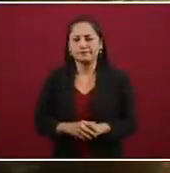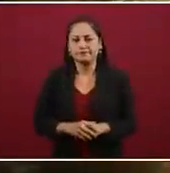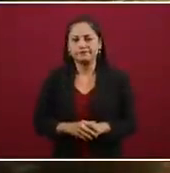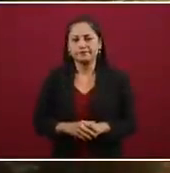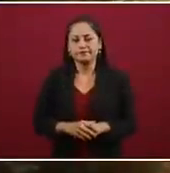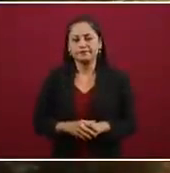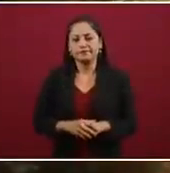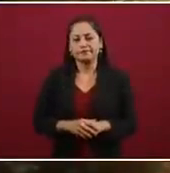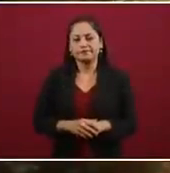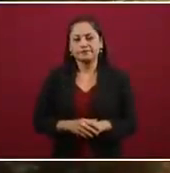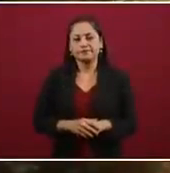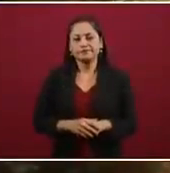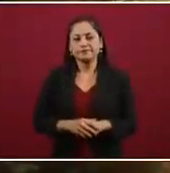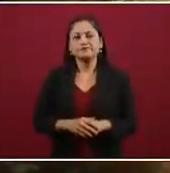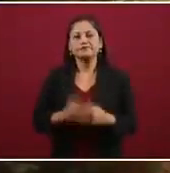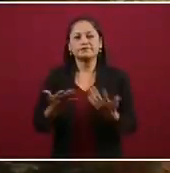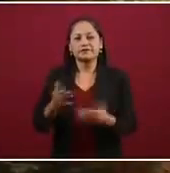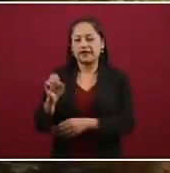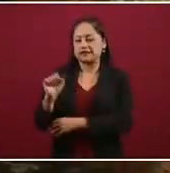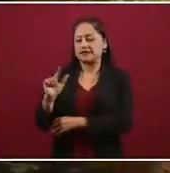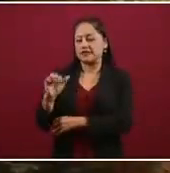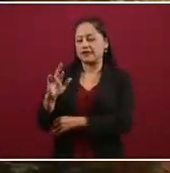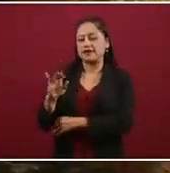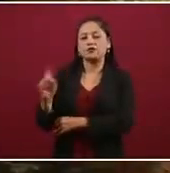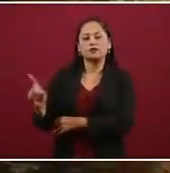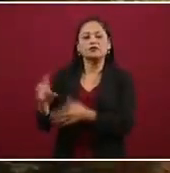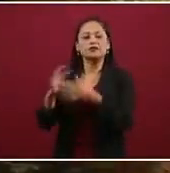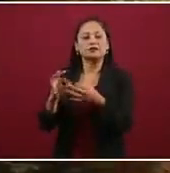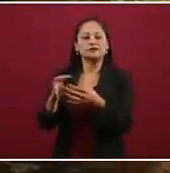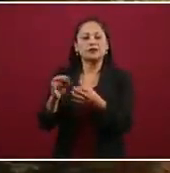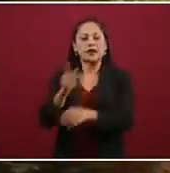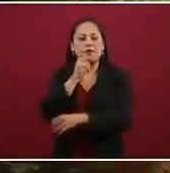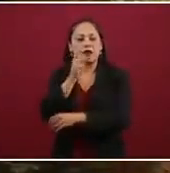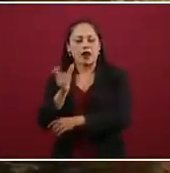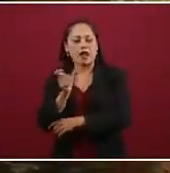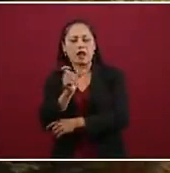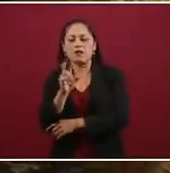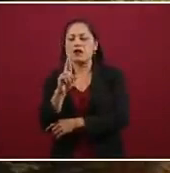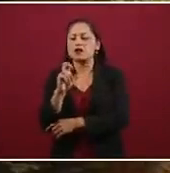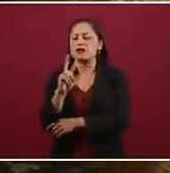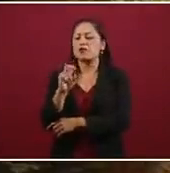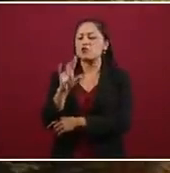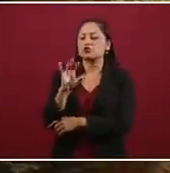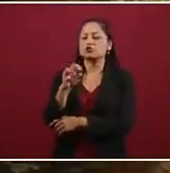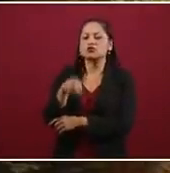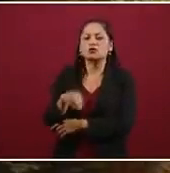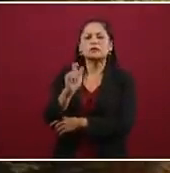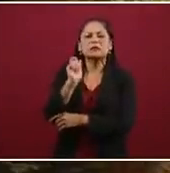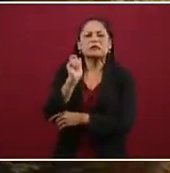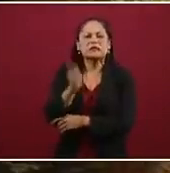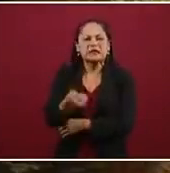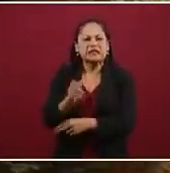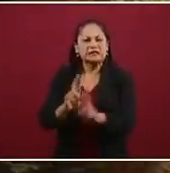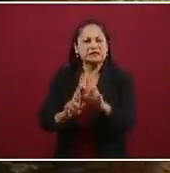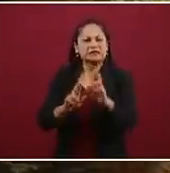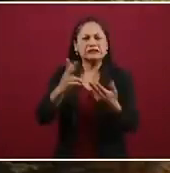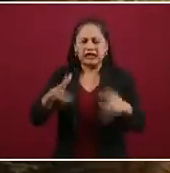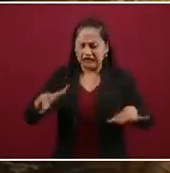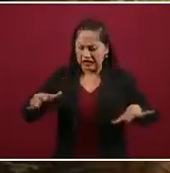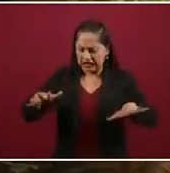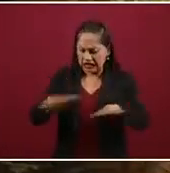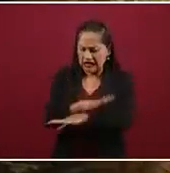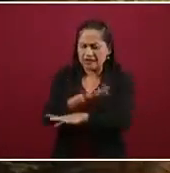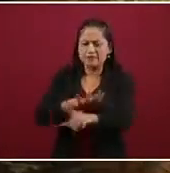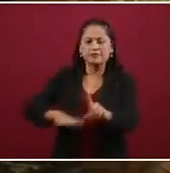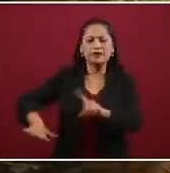Hemos escuchado a Pedro Salmerón utilizar la palabra revolución. ¿Qué significa? Era cambiar el orden social del momento. De hecho, hay un